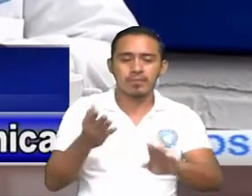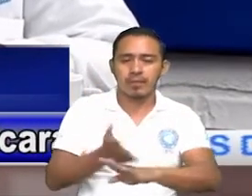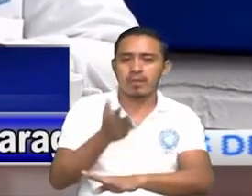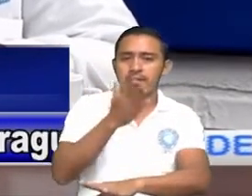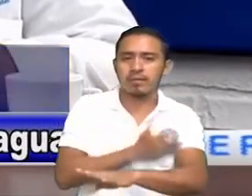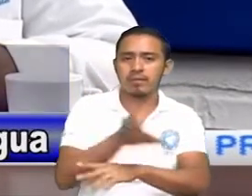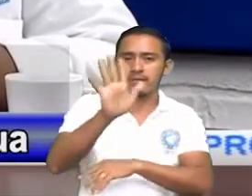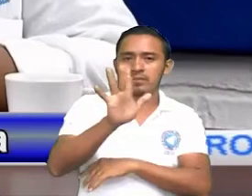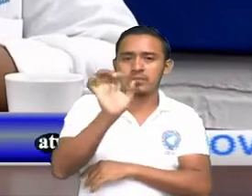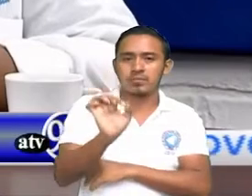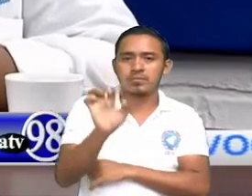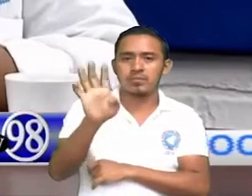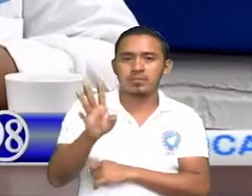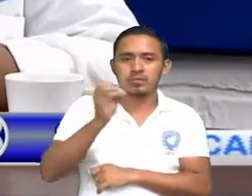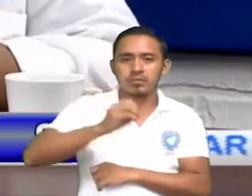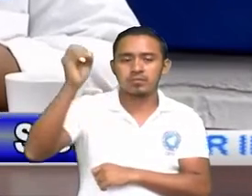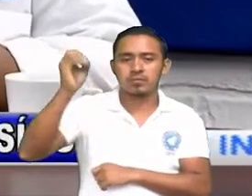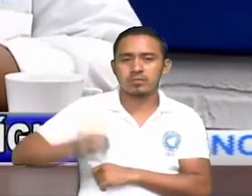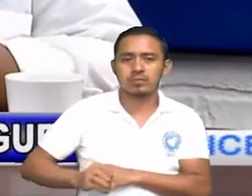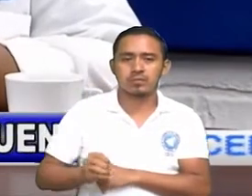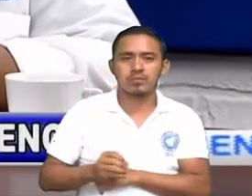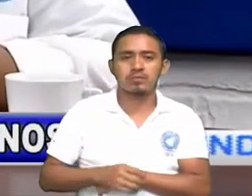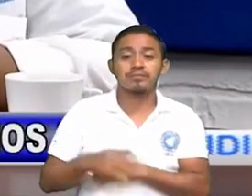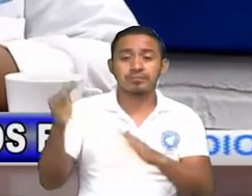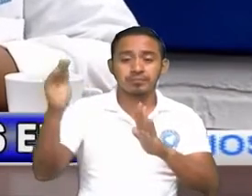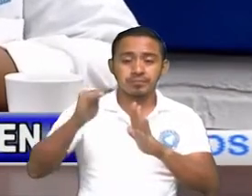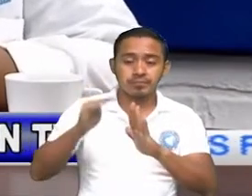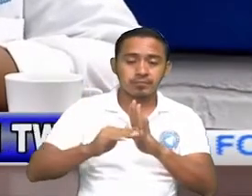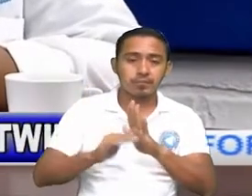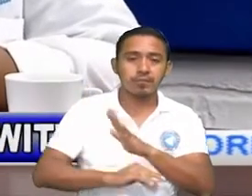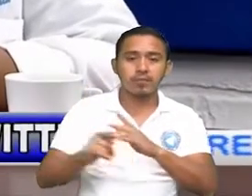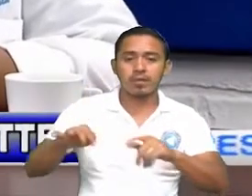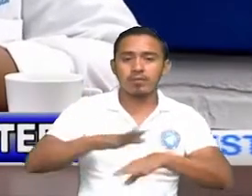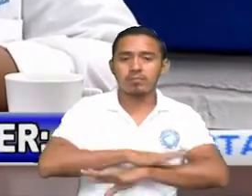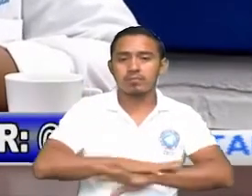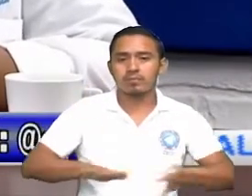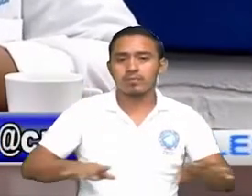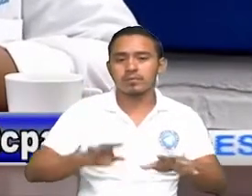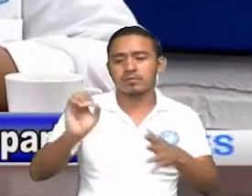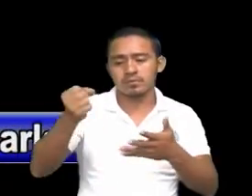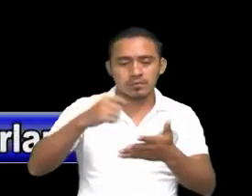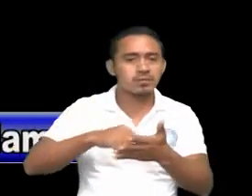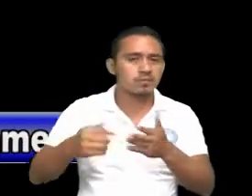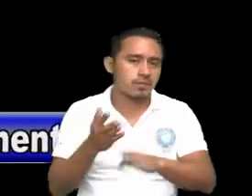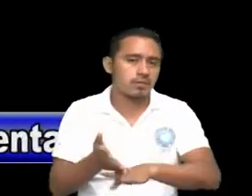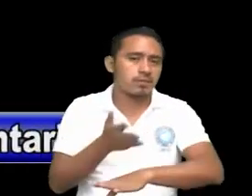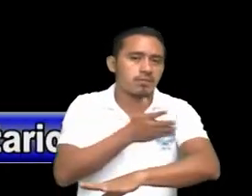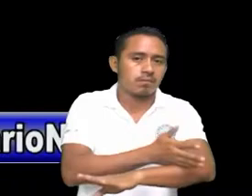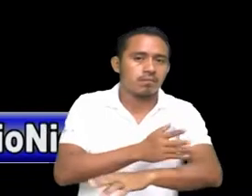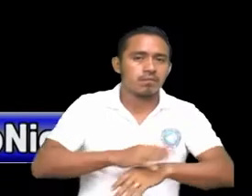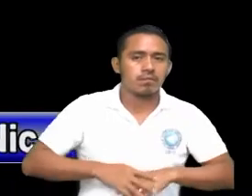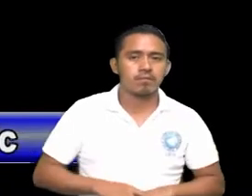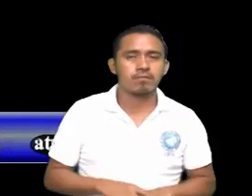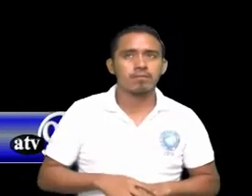y un 5.4% menos ya en esta última semana en relación a la semana anterior.